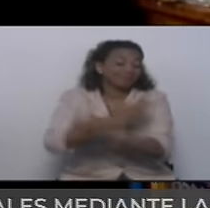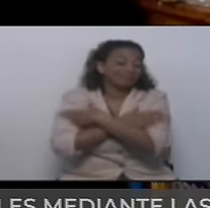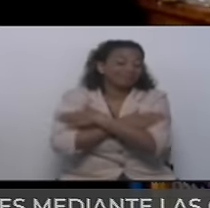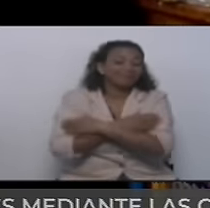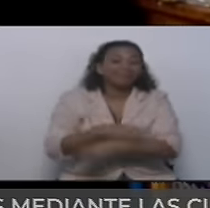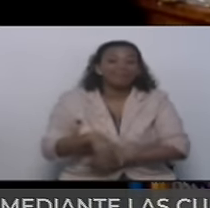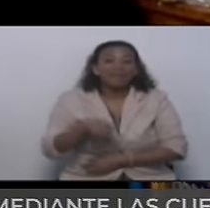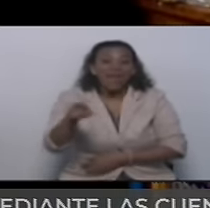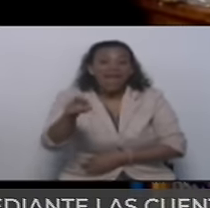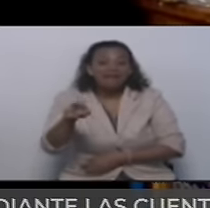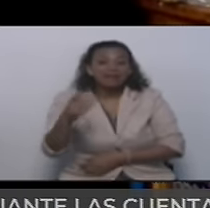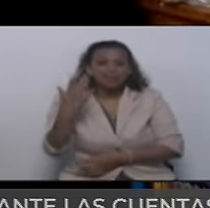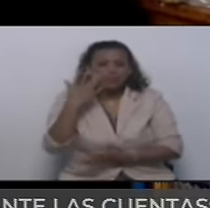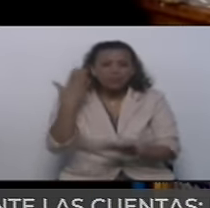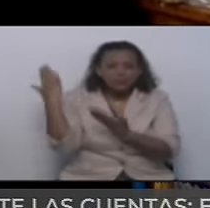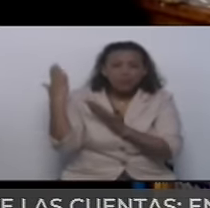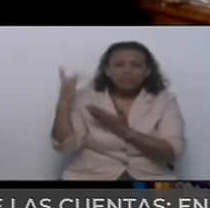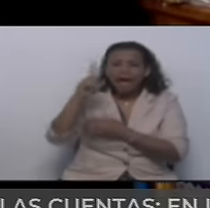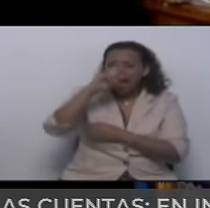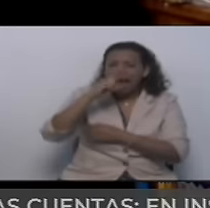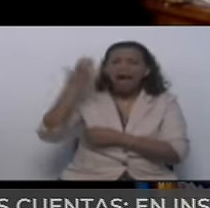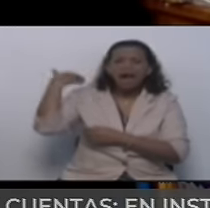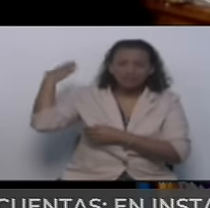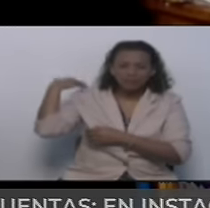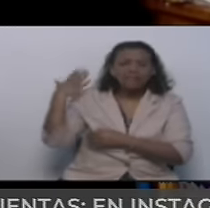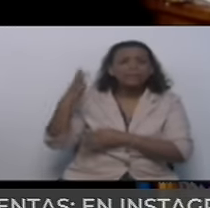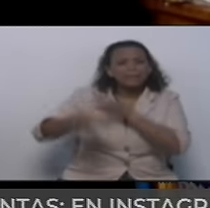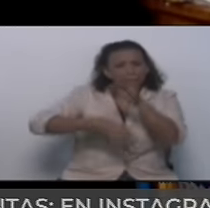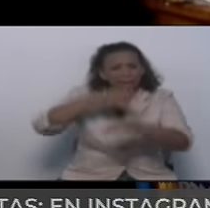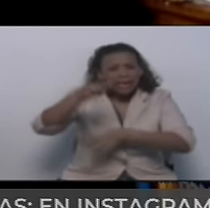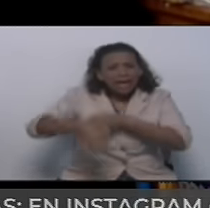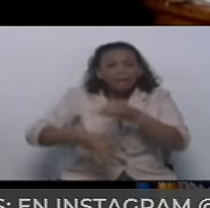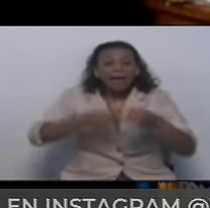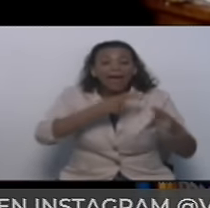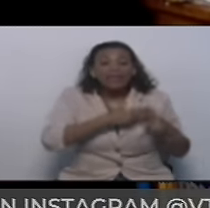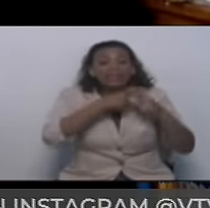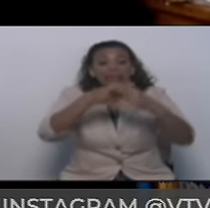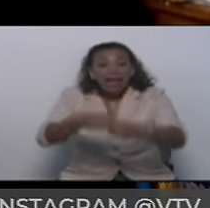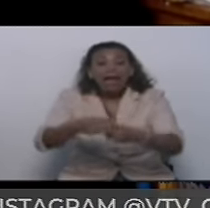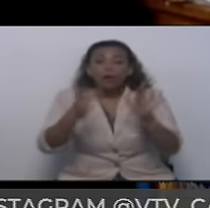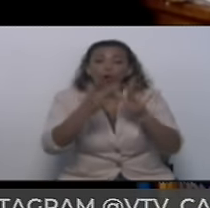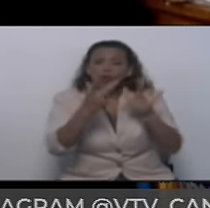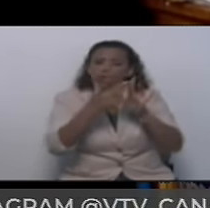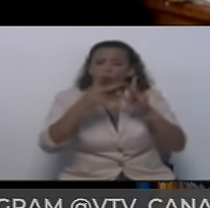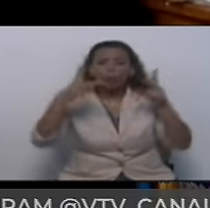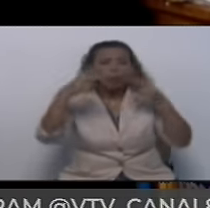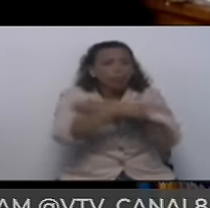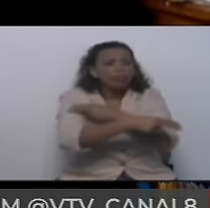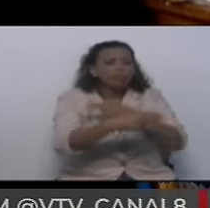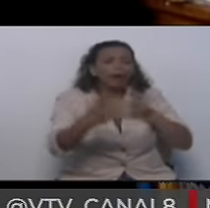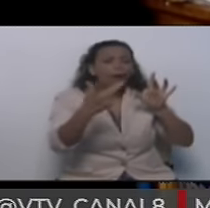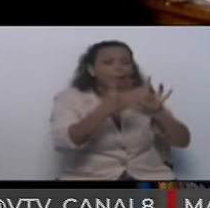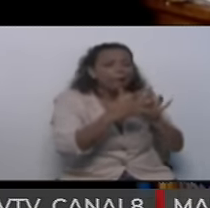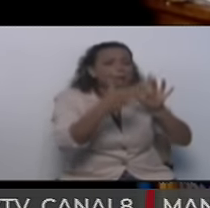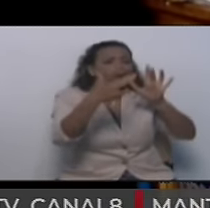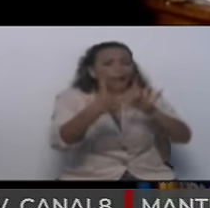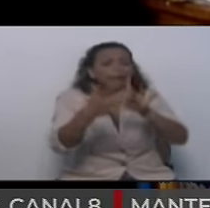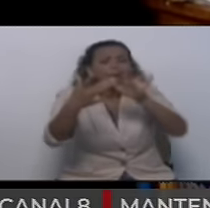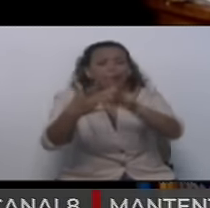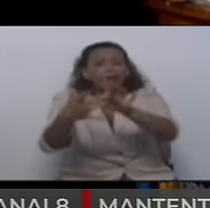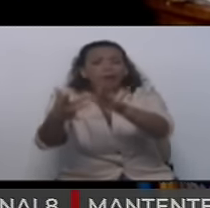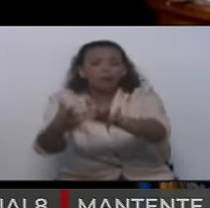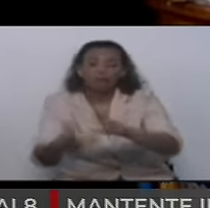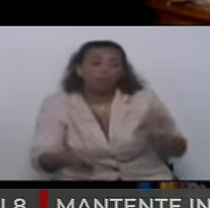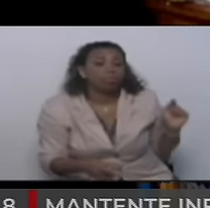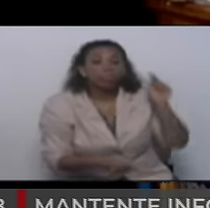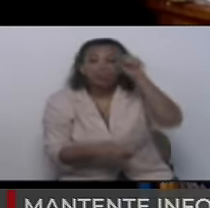Esta cosa se habla desde mucho tiempo, que es acortar los intermediarios, acabar con los intermediarios, para que el producto